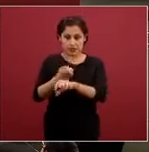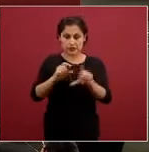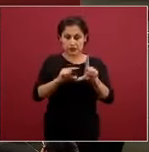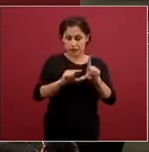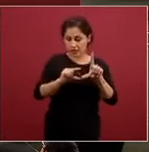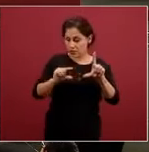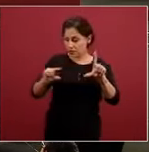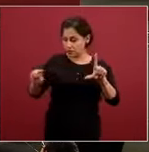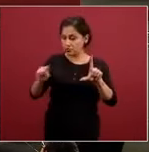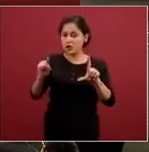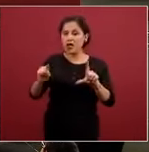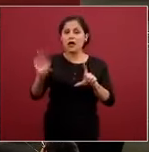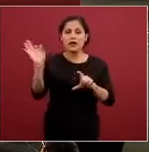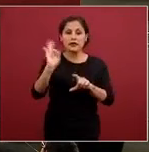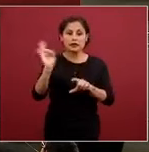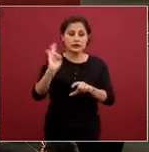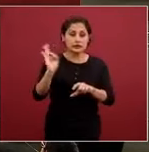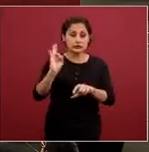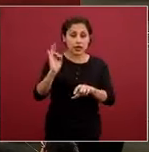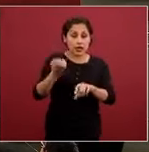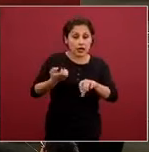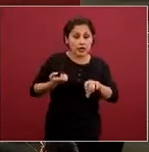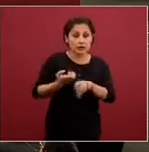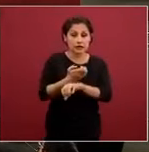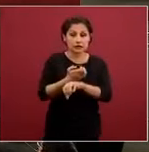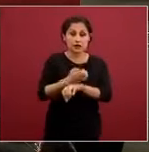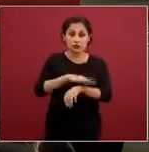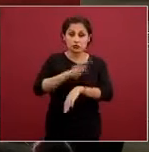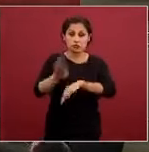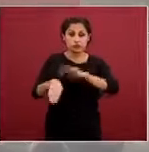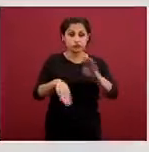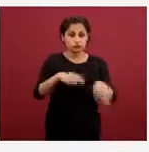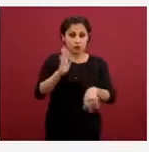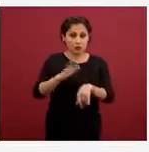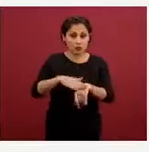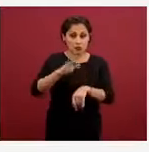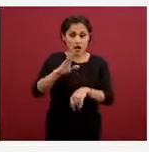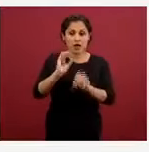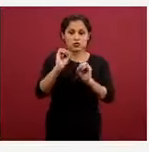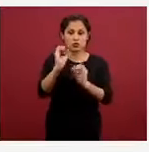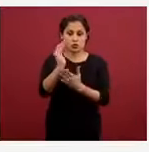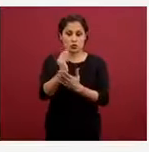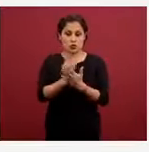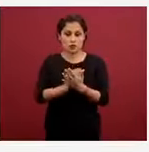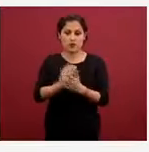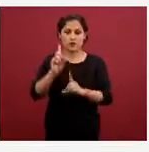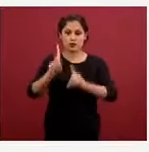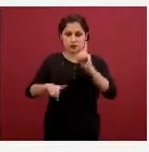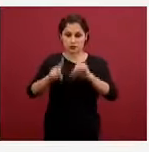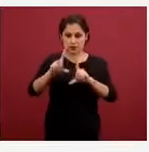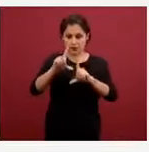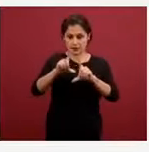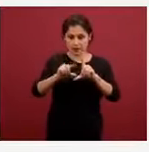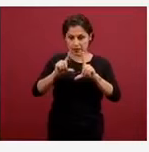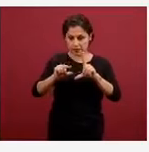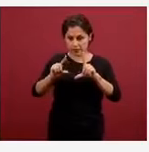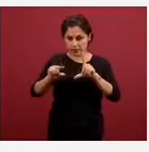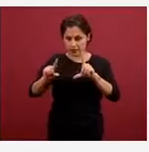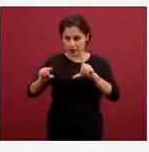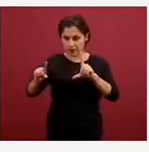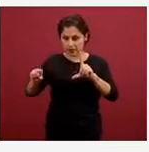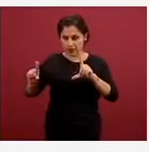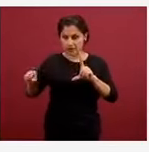un incremento en las defunciones en los siguientes días, en la medida que las barras de color naranja se